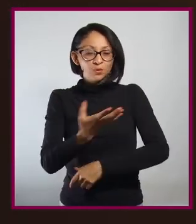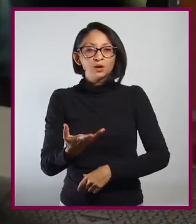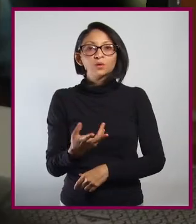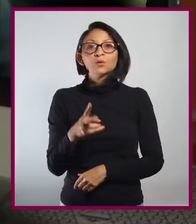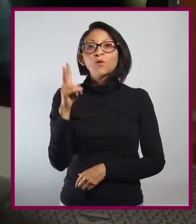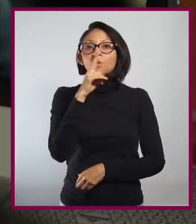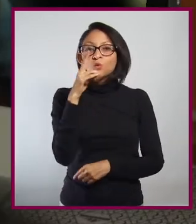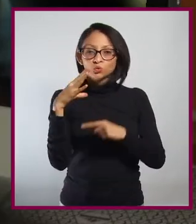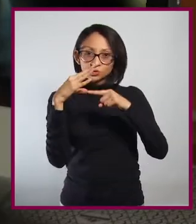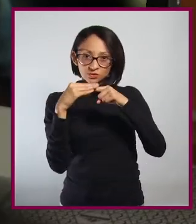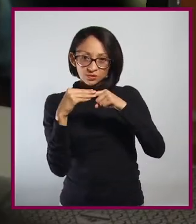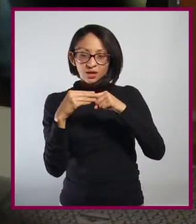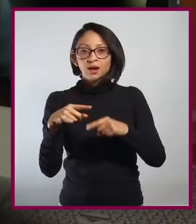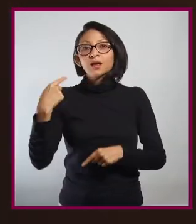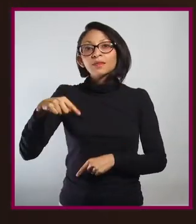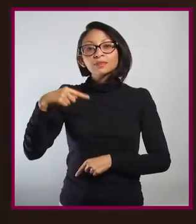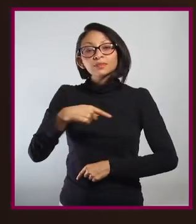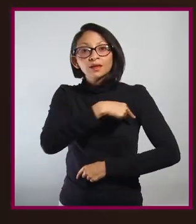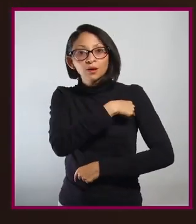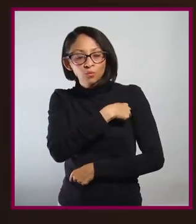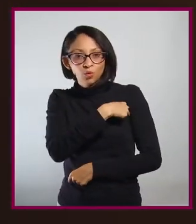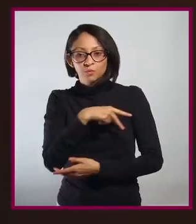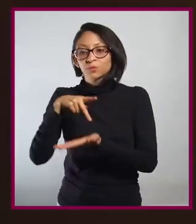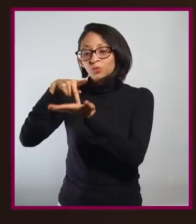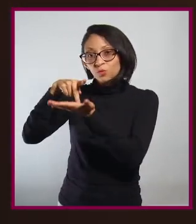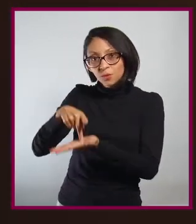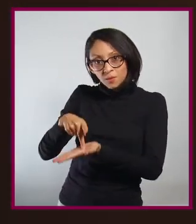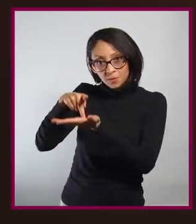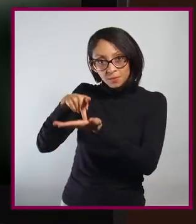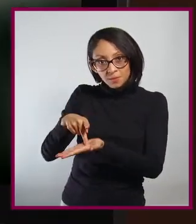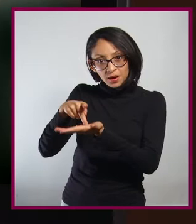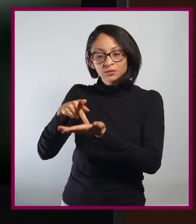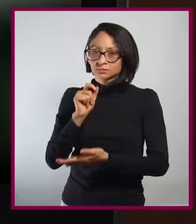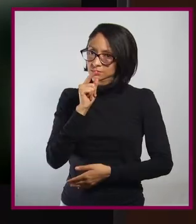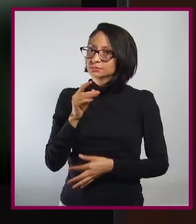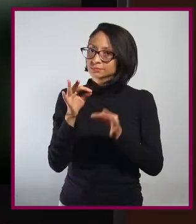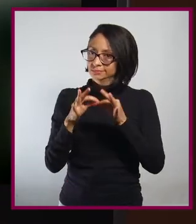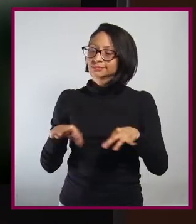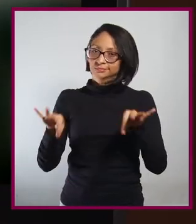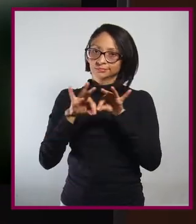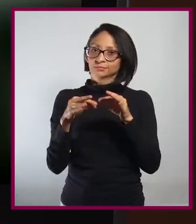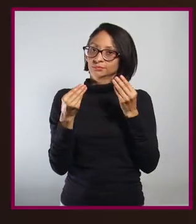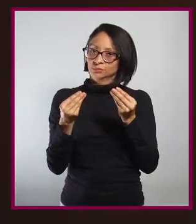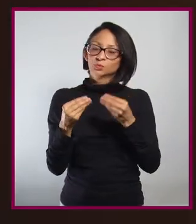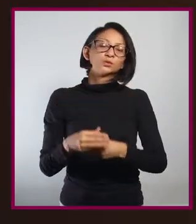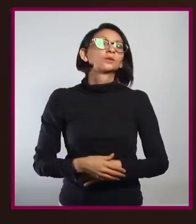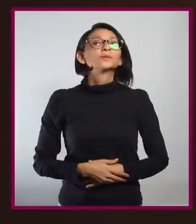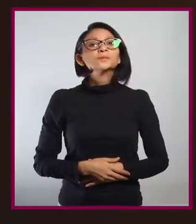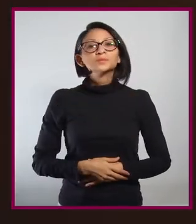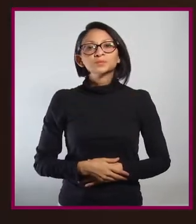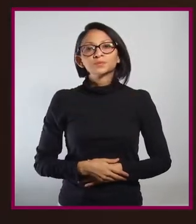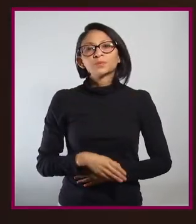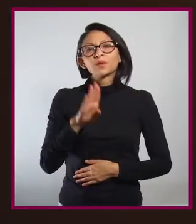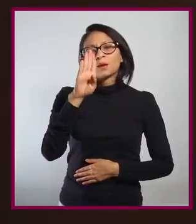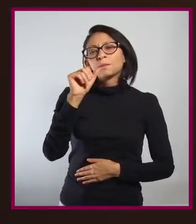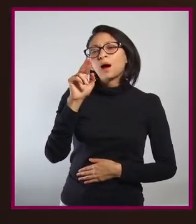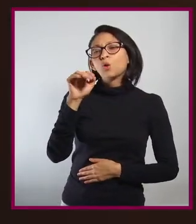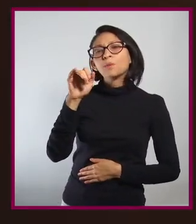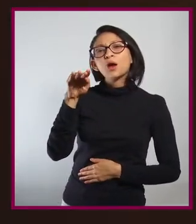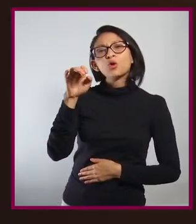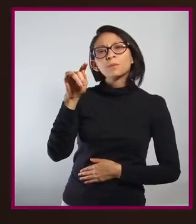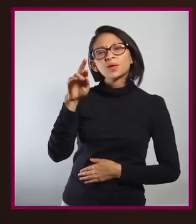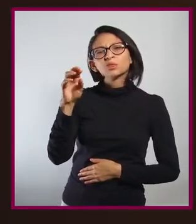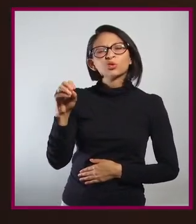oxímetro, un termómetro. Además, tener una báscula también es de mucha utilidad. Doctor, ¿nos podría explicar qué mide